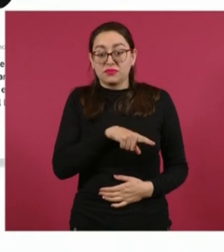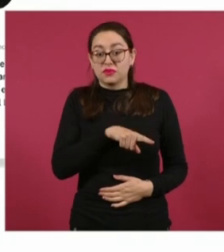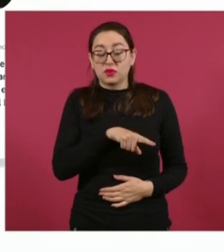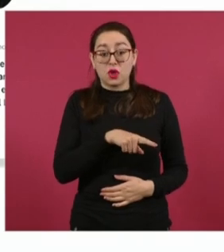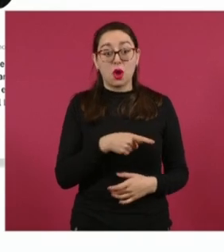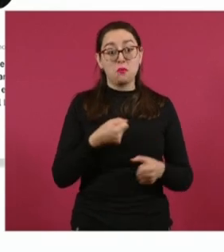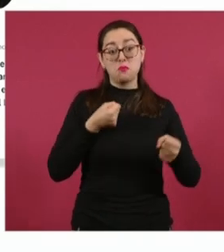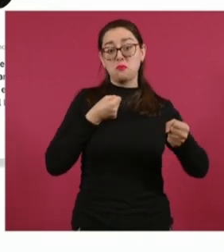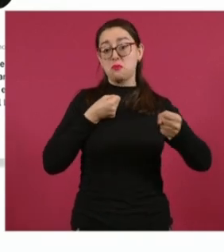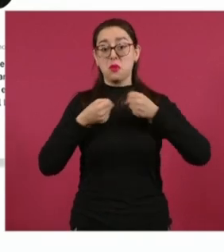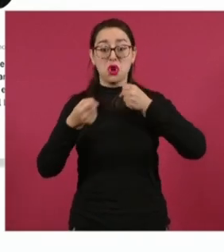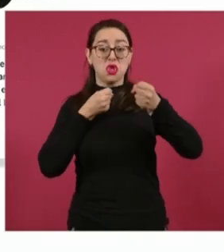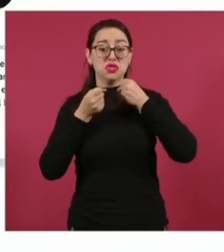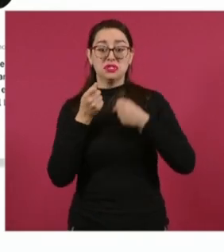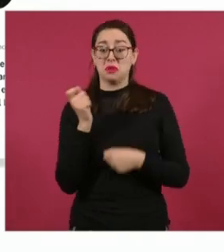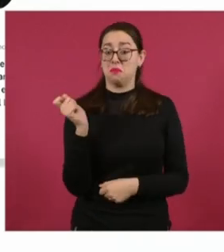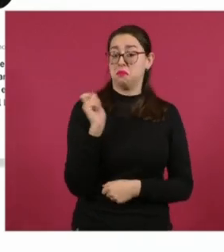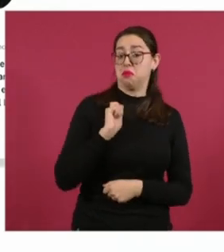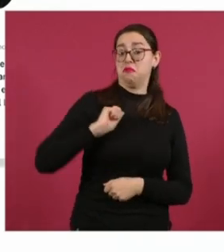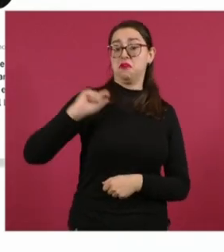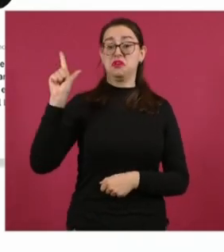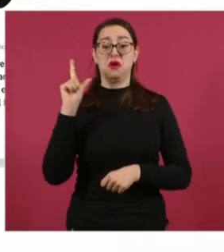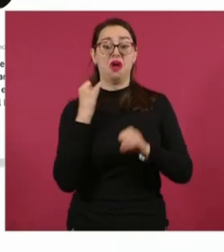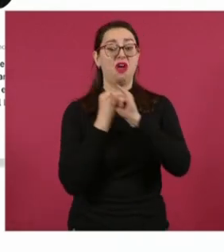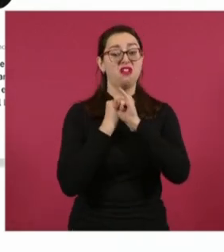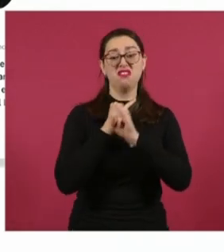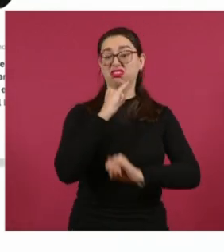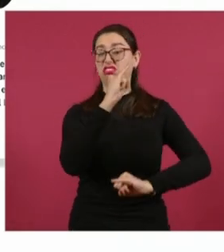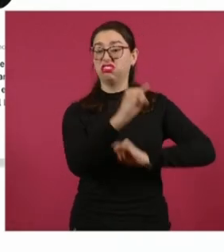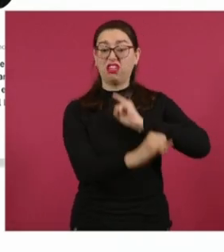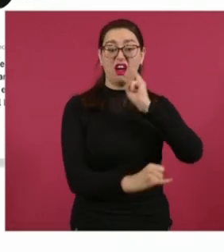periodista internacional, como si fuesen